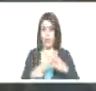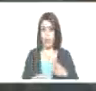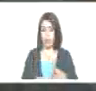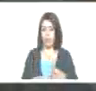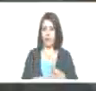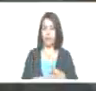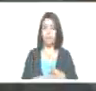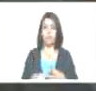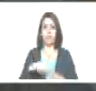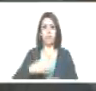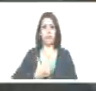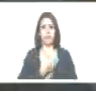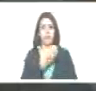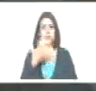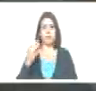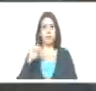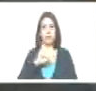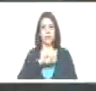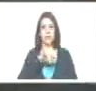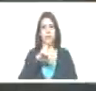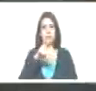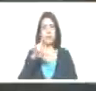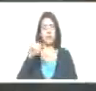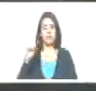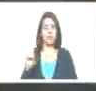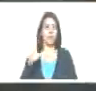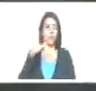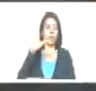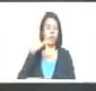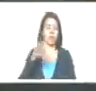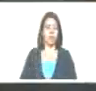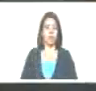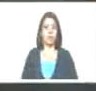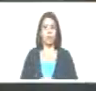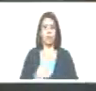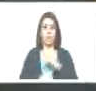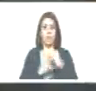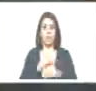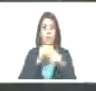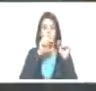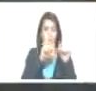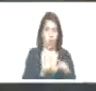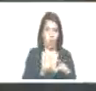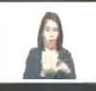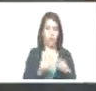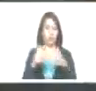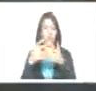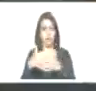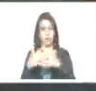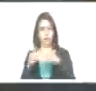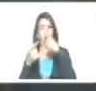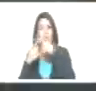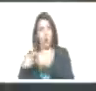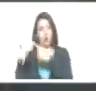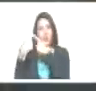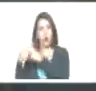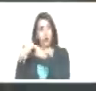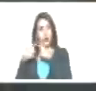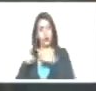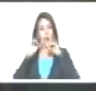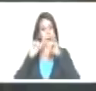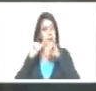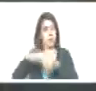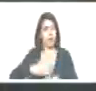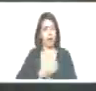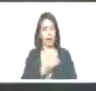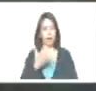hizo como Julio Jaramillo con Nuestro Juramento. Lo grababa hoy en una compañía, mañana en otra, pasado mañana en otro. Y entonces hay una